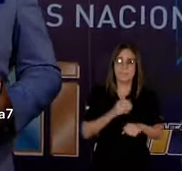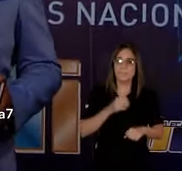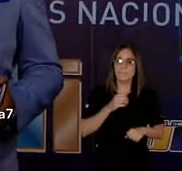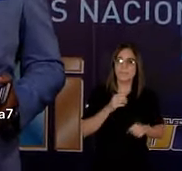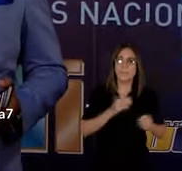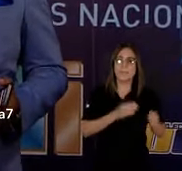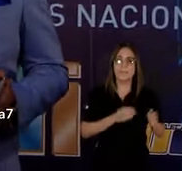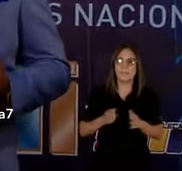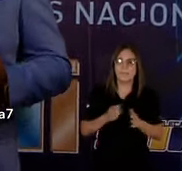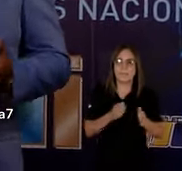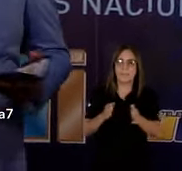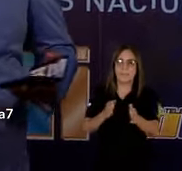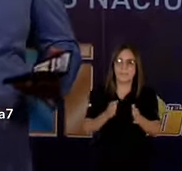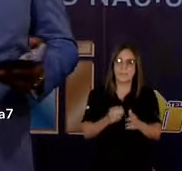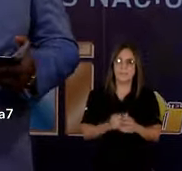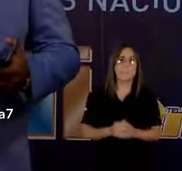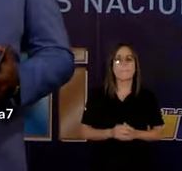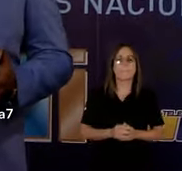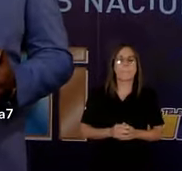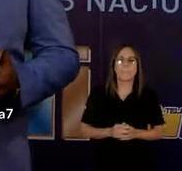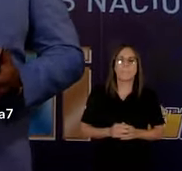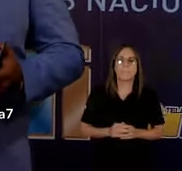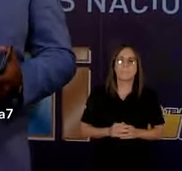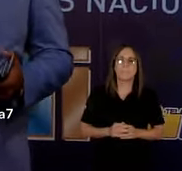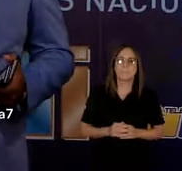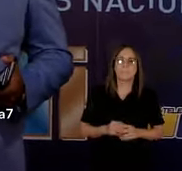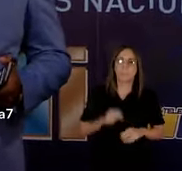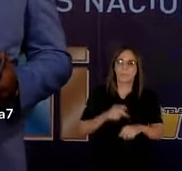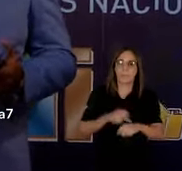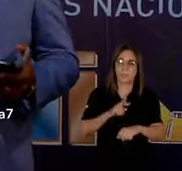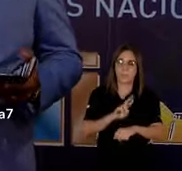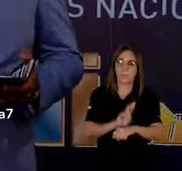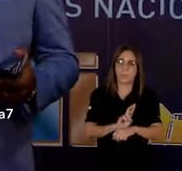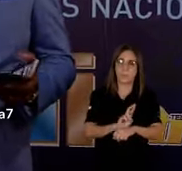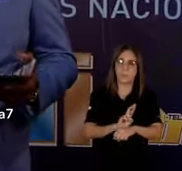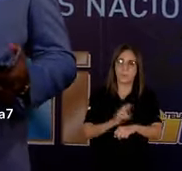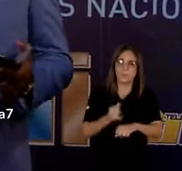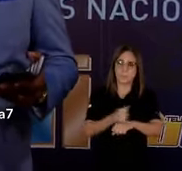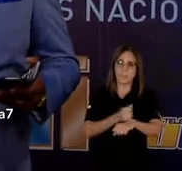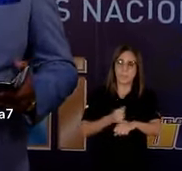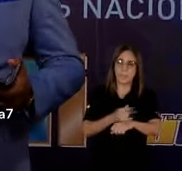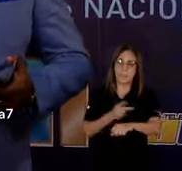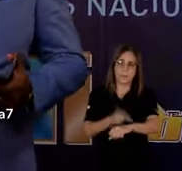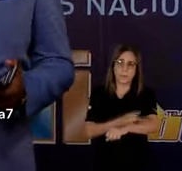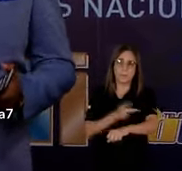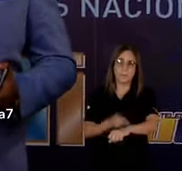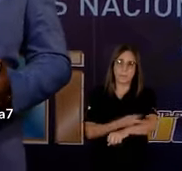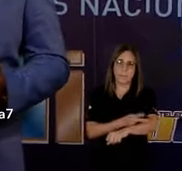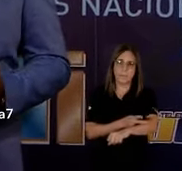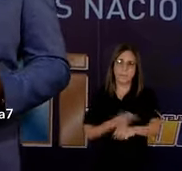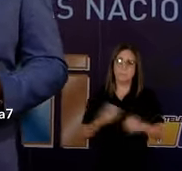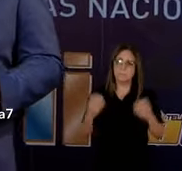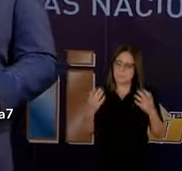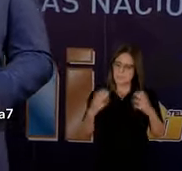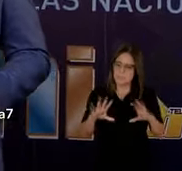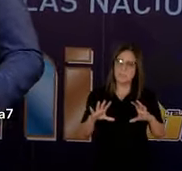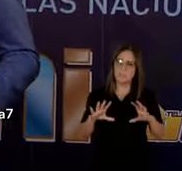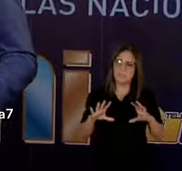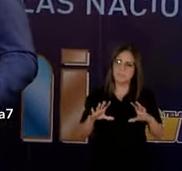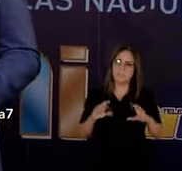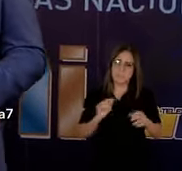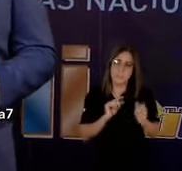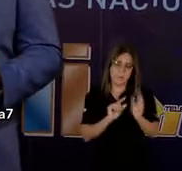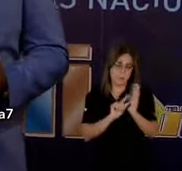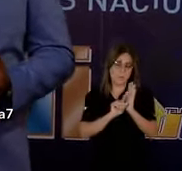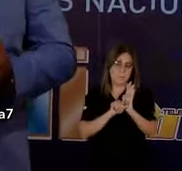la isla del Cordero. Estamos experimentando un tiempo poderoso y ya en unos minutos habrá una palabra a través de nuestro